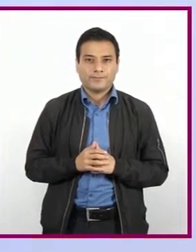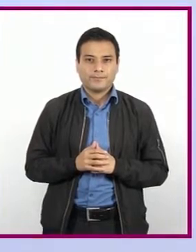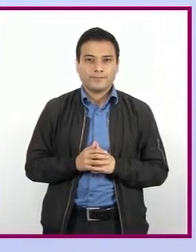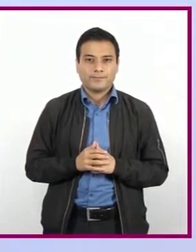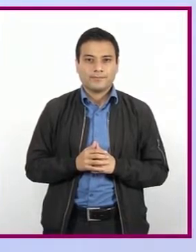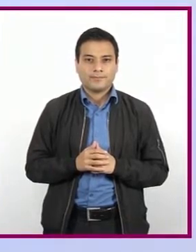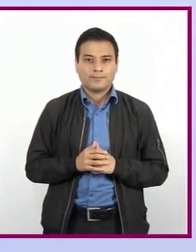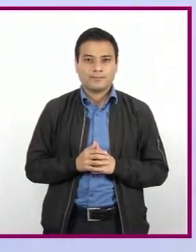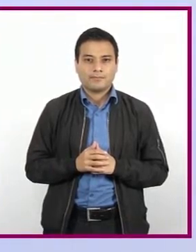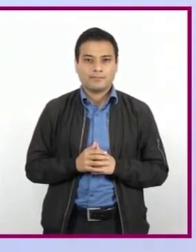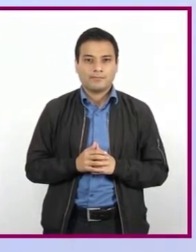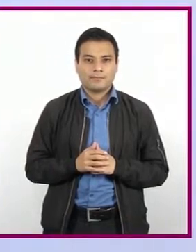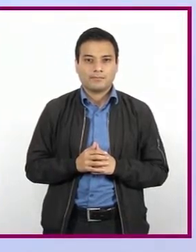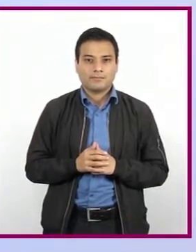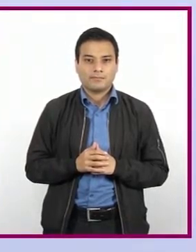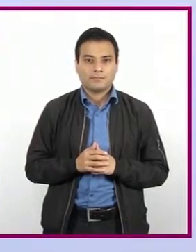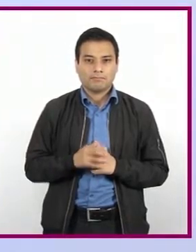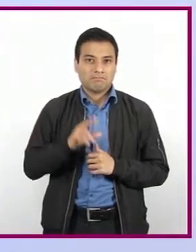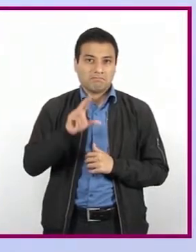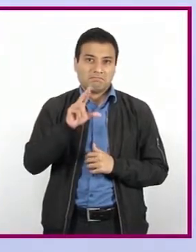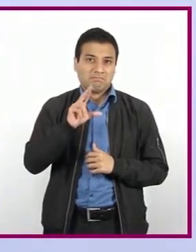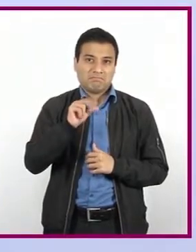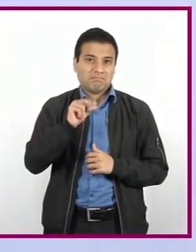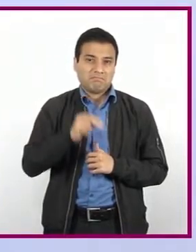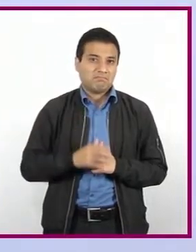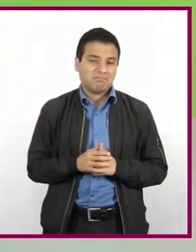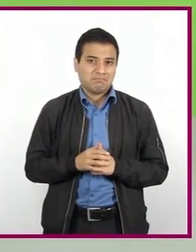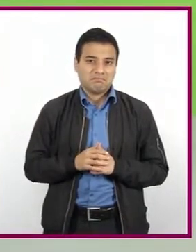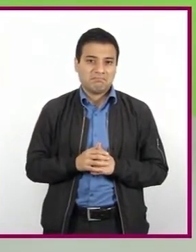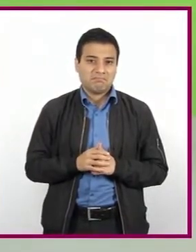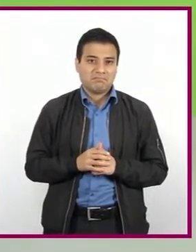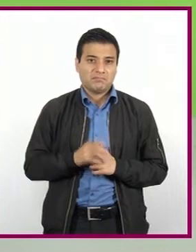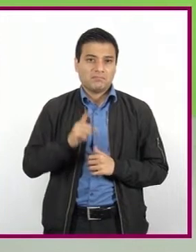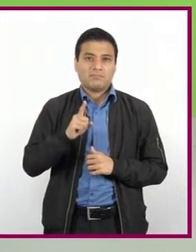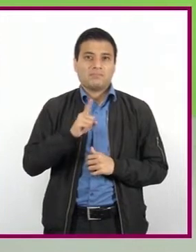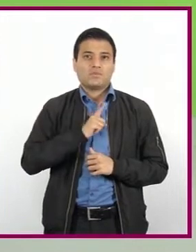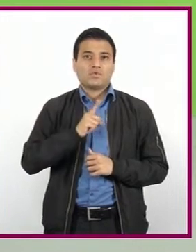justo, maestra, no atraviesa la luz. Solo veo la sombra.